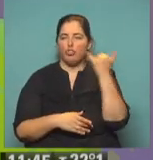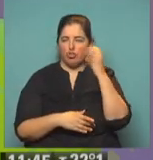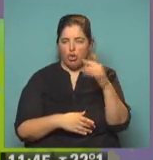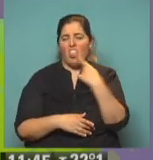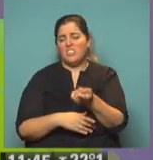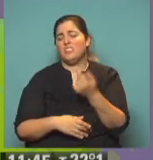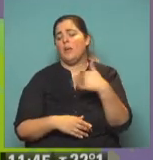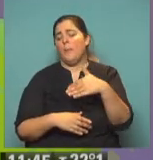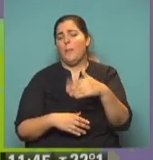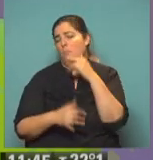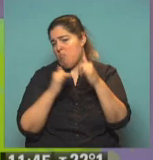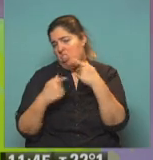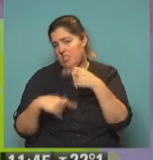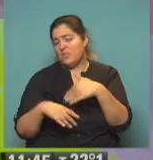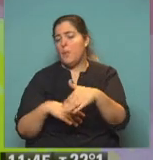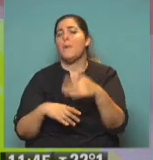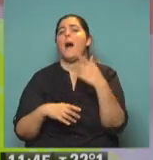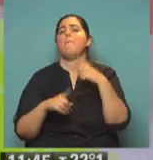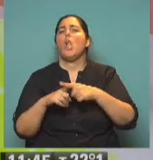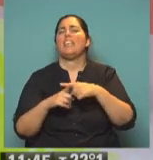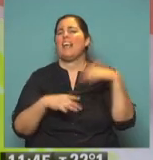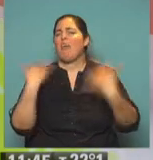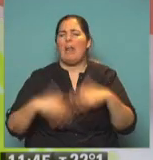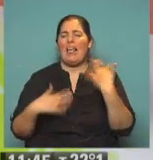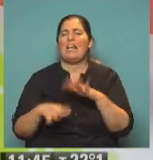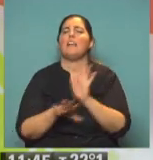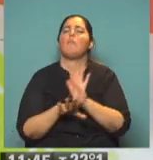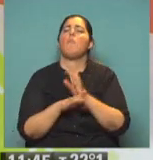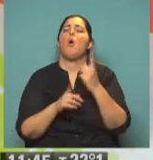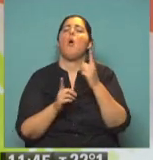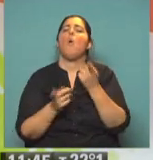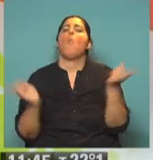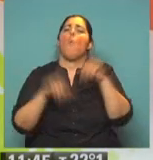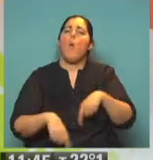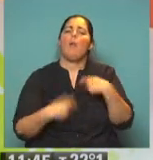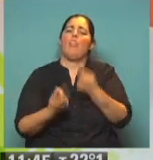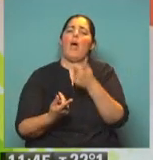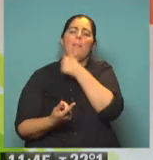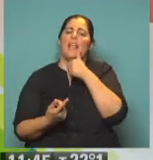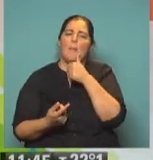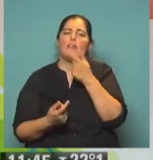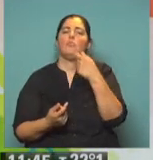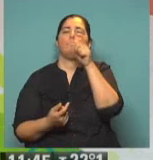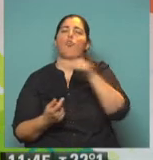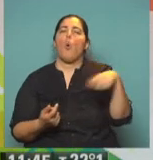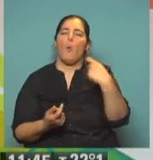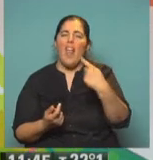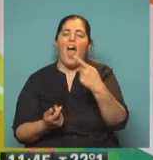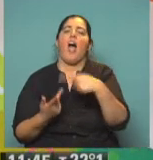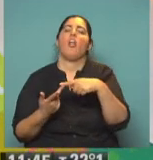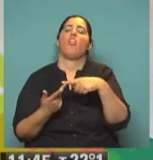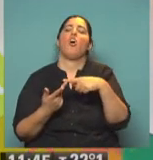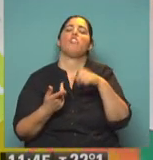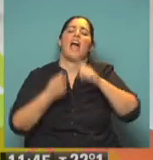serie de políticas de emergencia que tienen que ver con volver a darle los medicamentos a los jubilados,